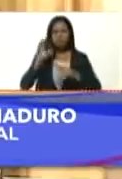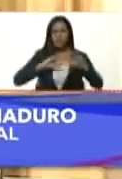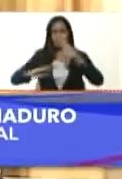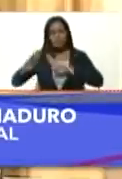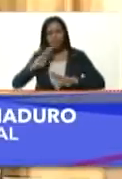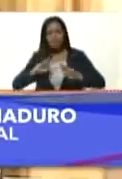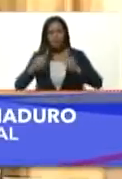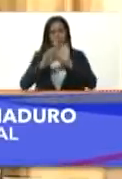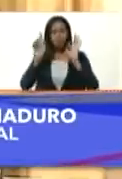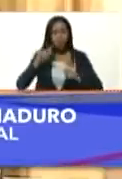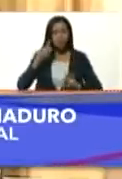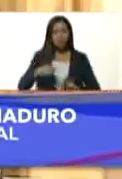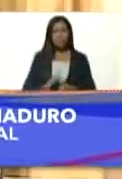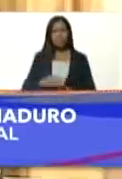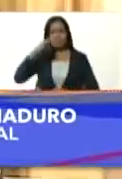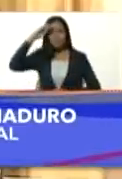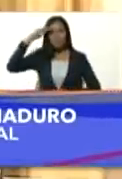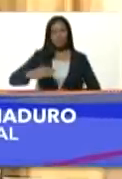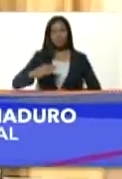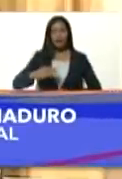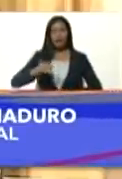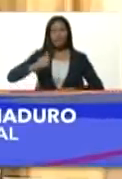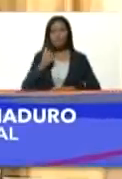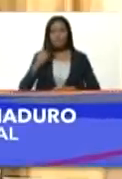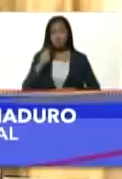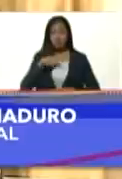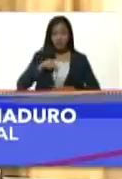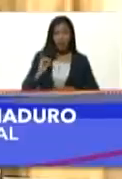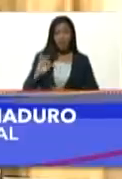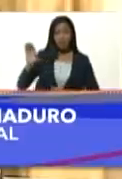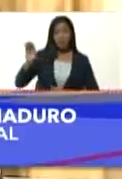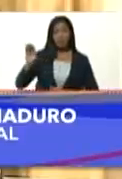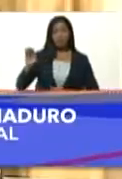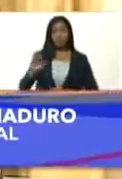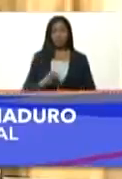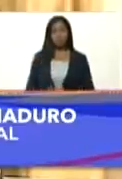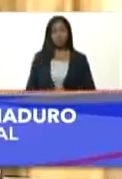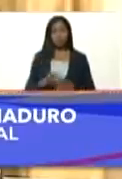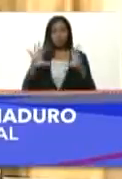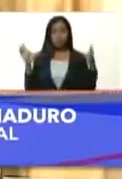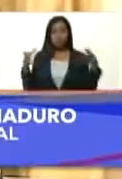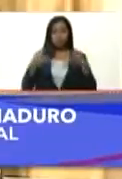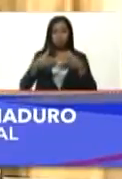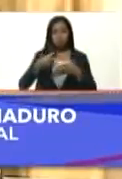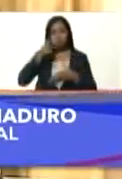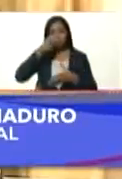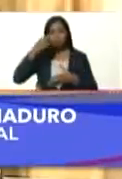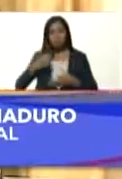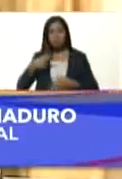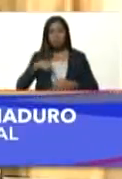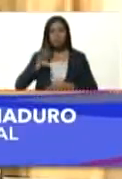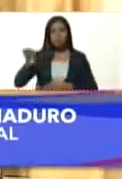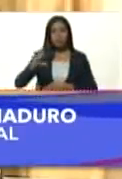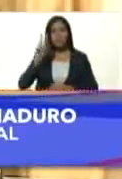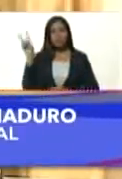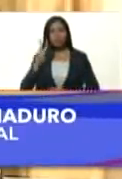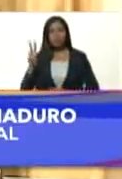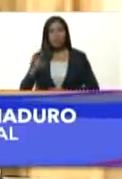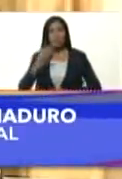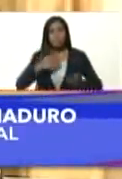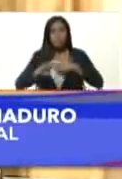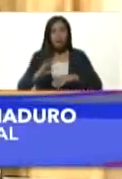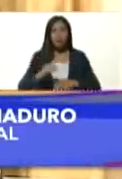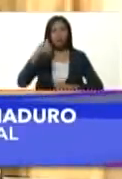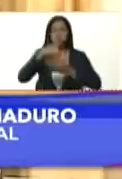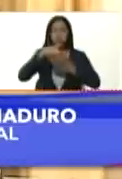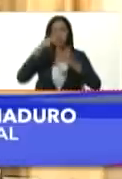científica, militar, policial del país, a toda la fuerza del Estado venezolano, vamos a esta